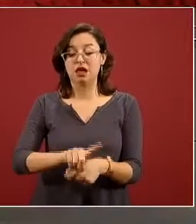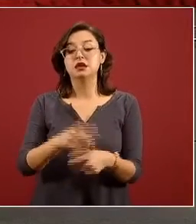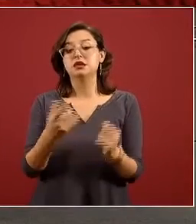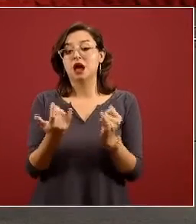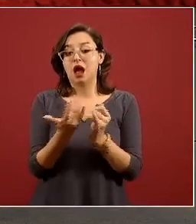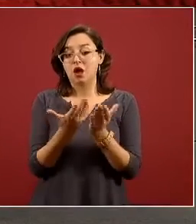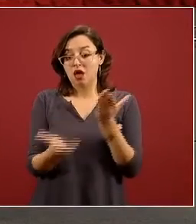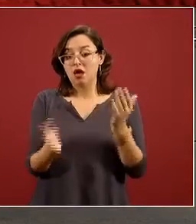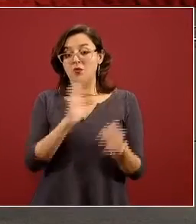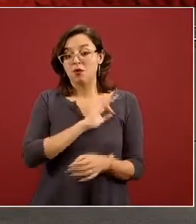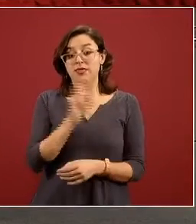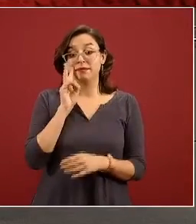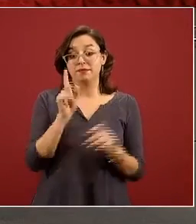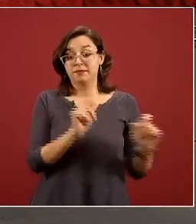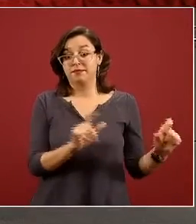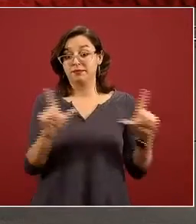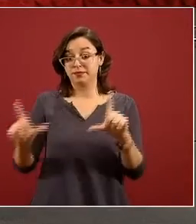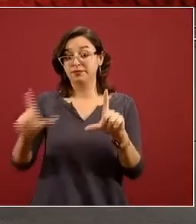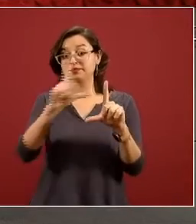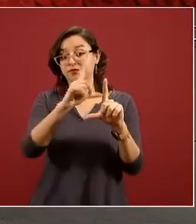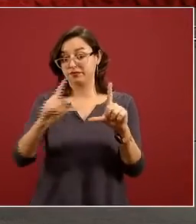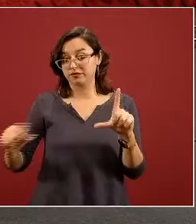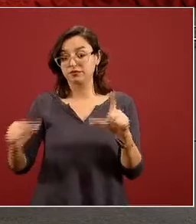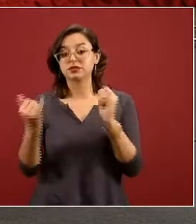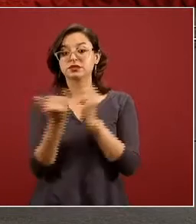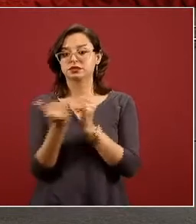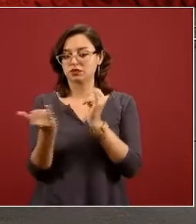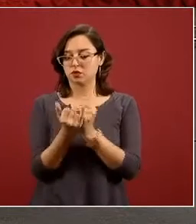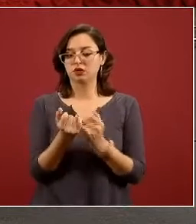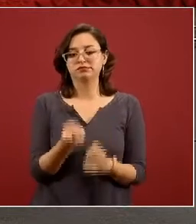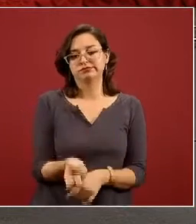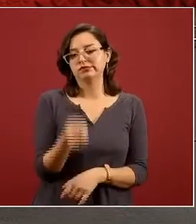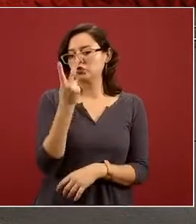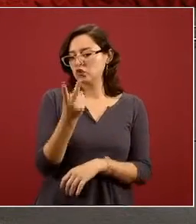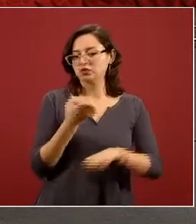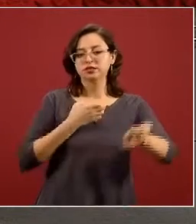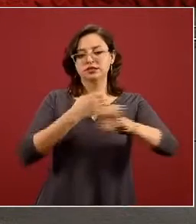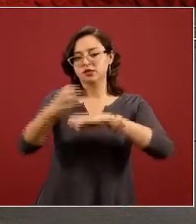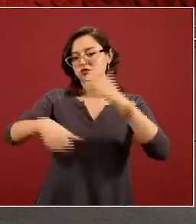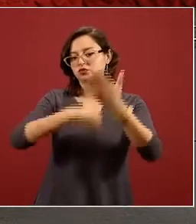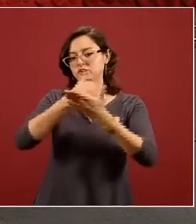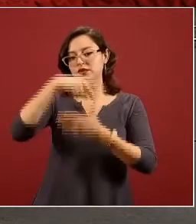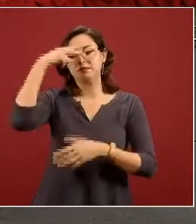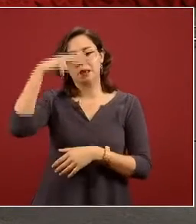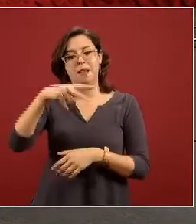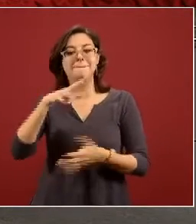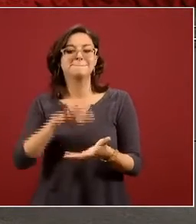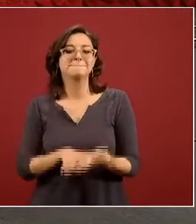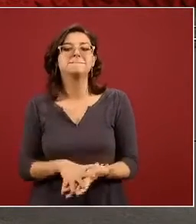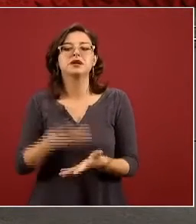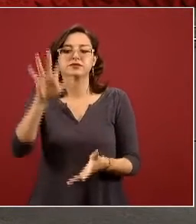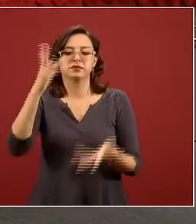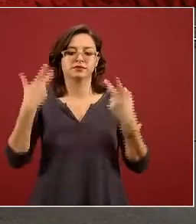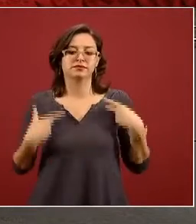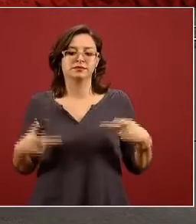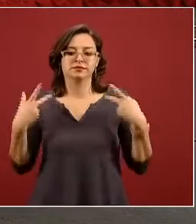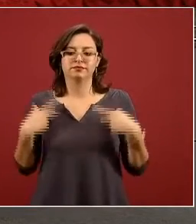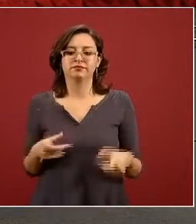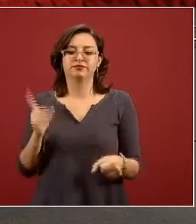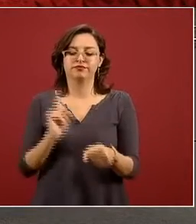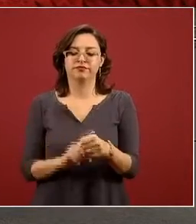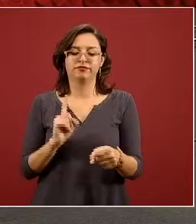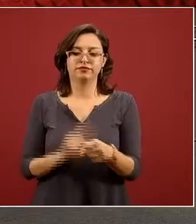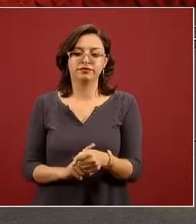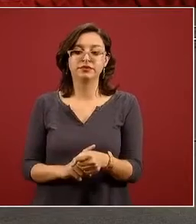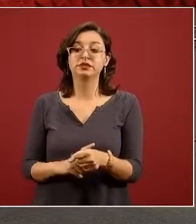diapositiva, donde están precisamente en orden descendente, y son estos dos estados los que concentran la mayor carga de enfermedad